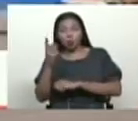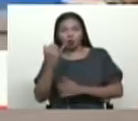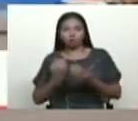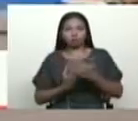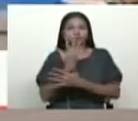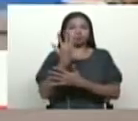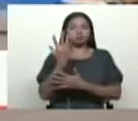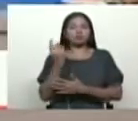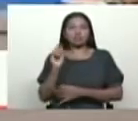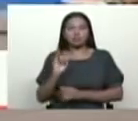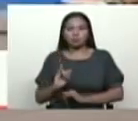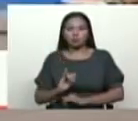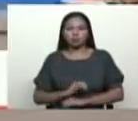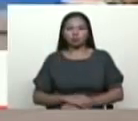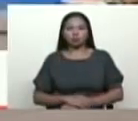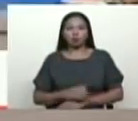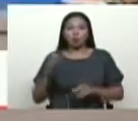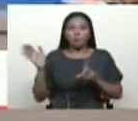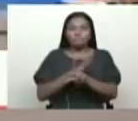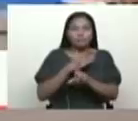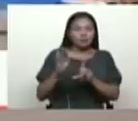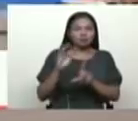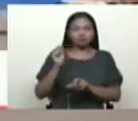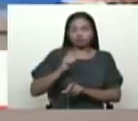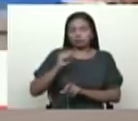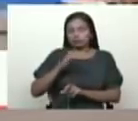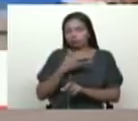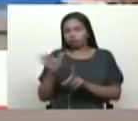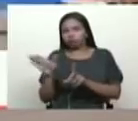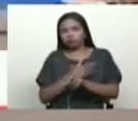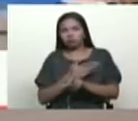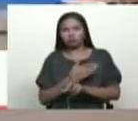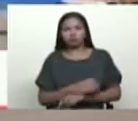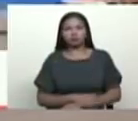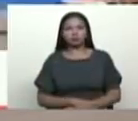surgido. ¿Han golpeado? Claro que nos han golpeado.